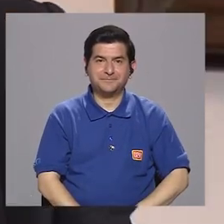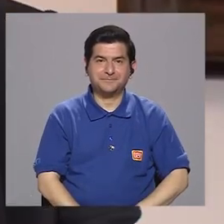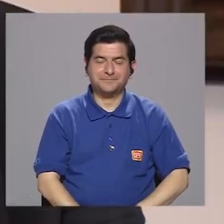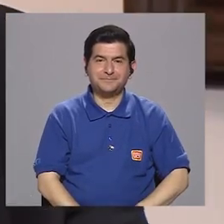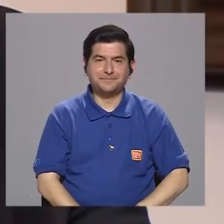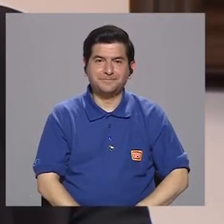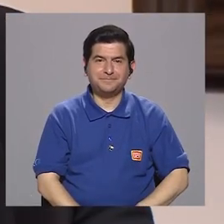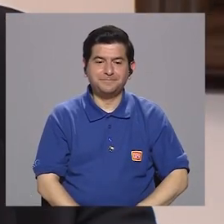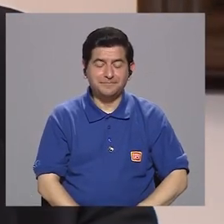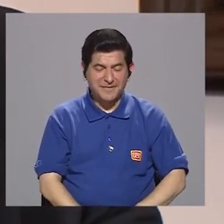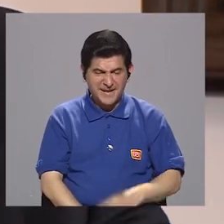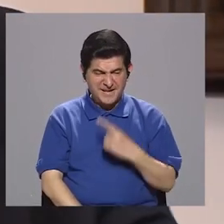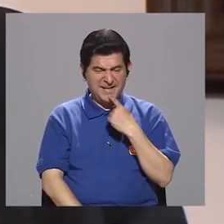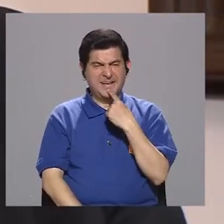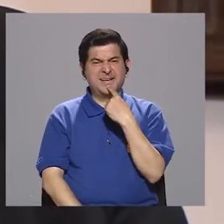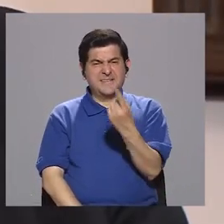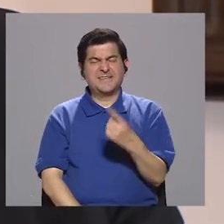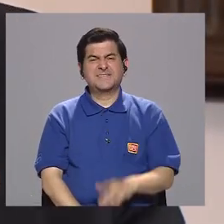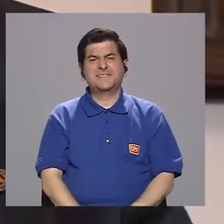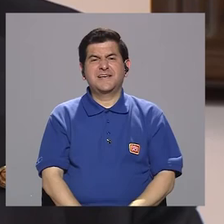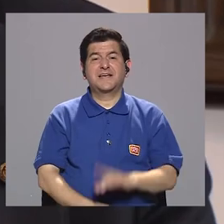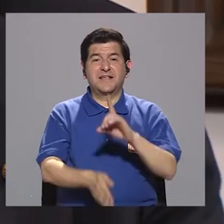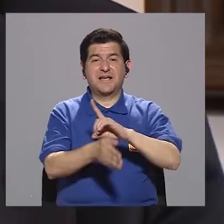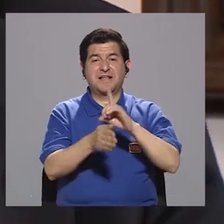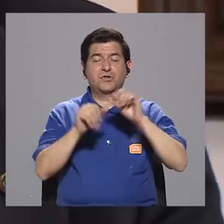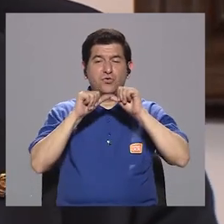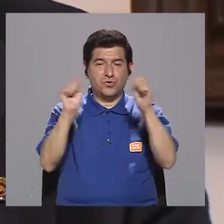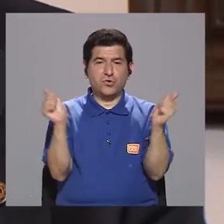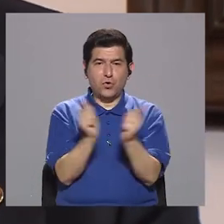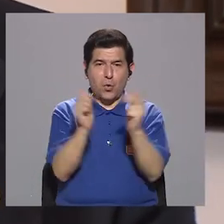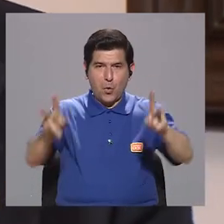Bueno, dice que el doctor sigue vivo.